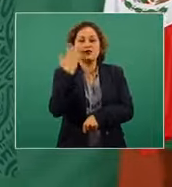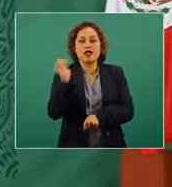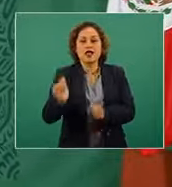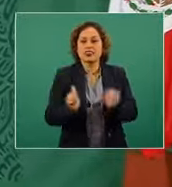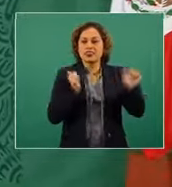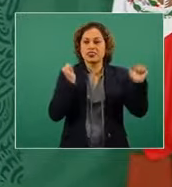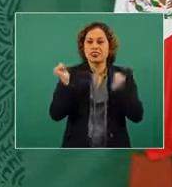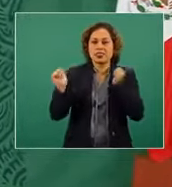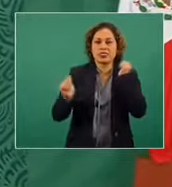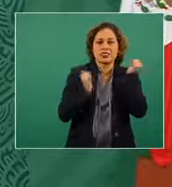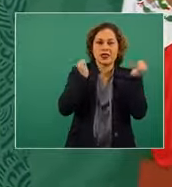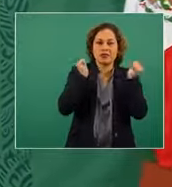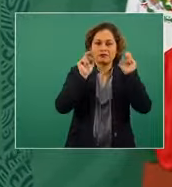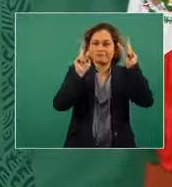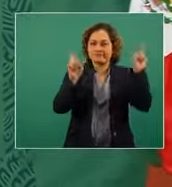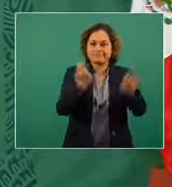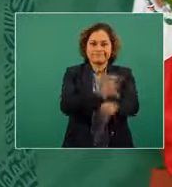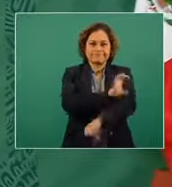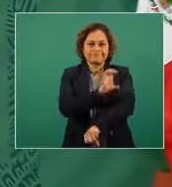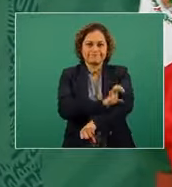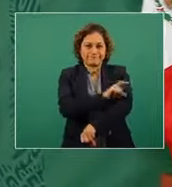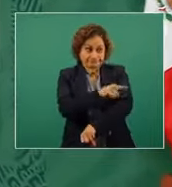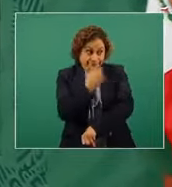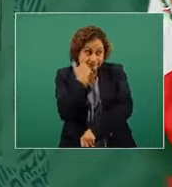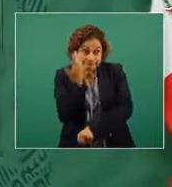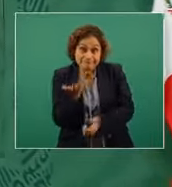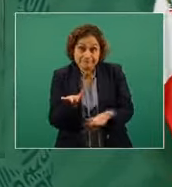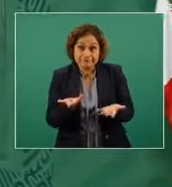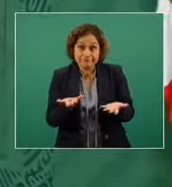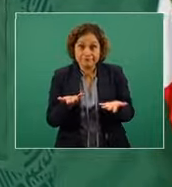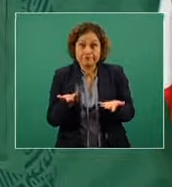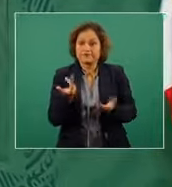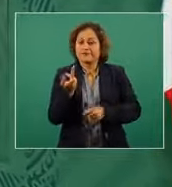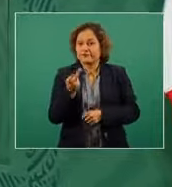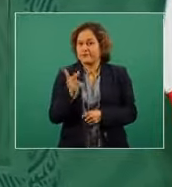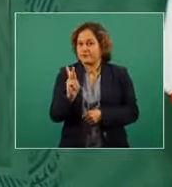la industria eléctrica y seguir